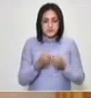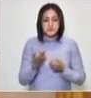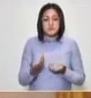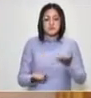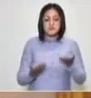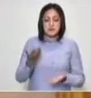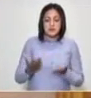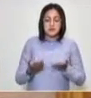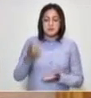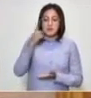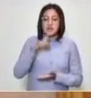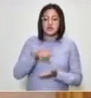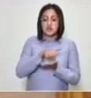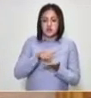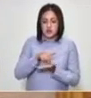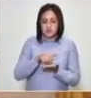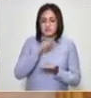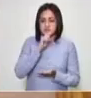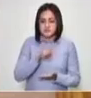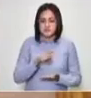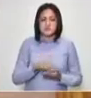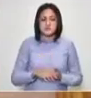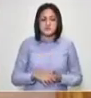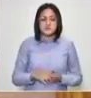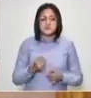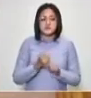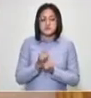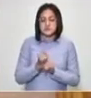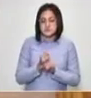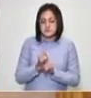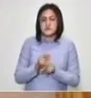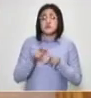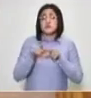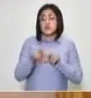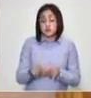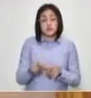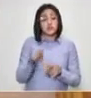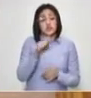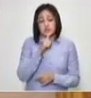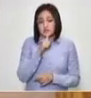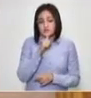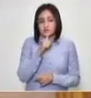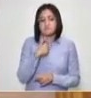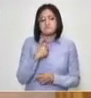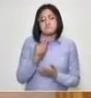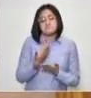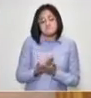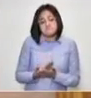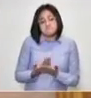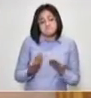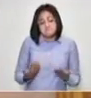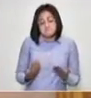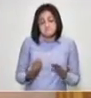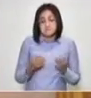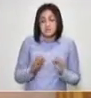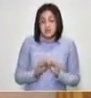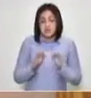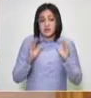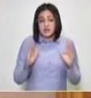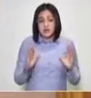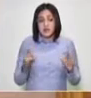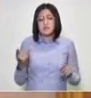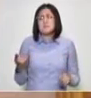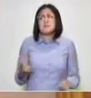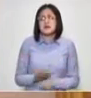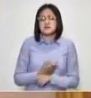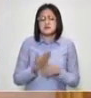básculas para pesar droga. La investigación continúa, esperamos pronto tener clarificado lo